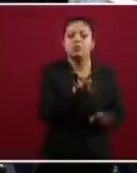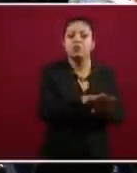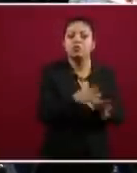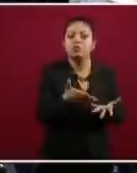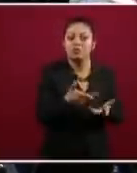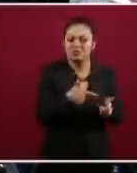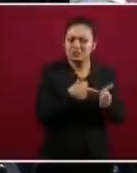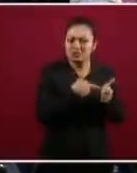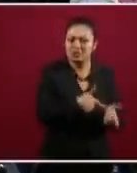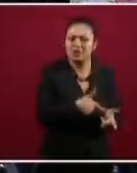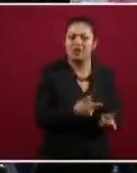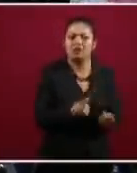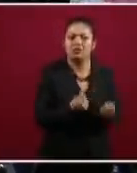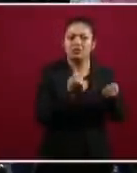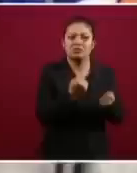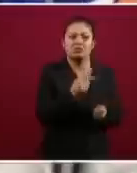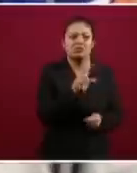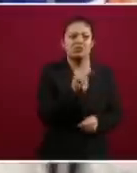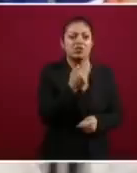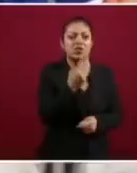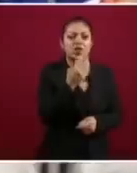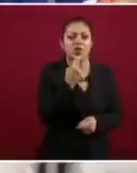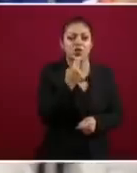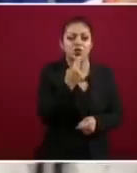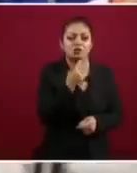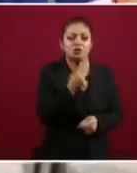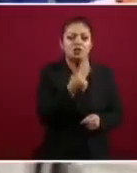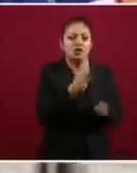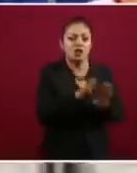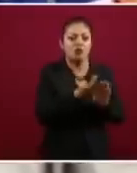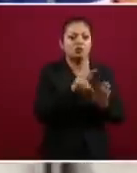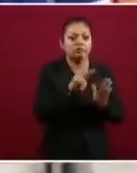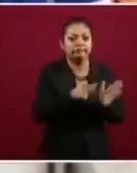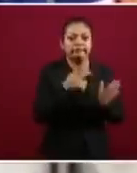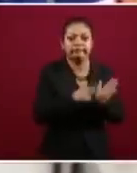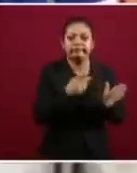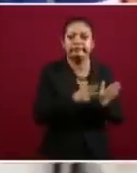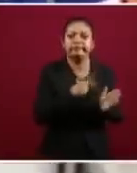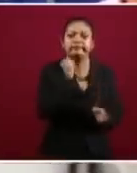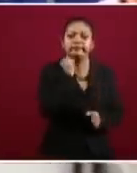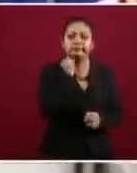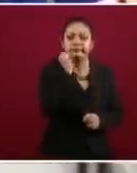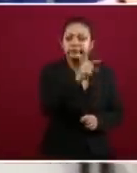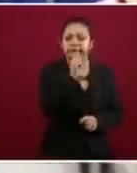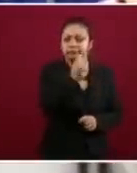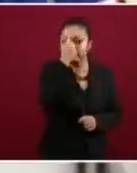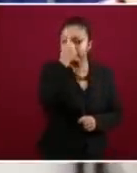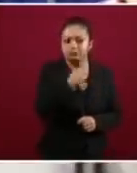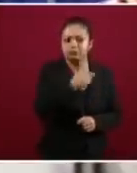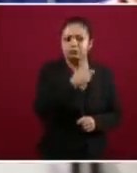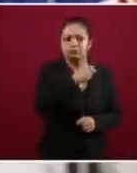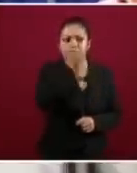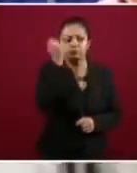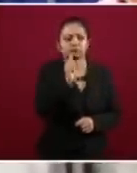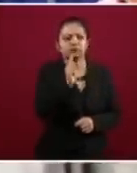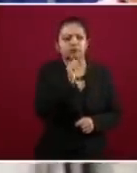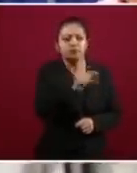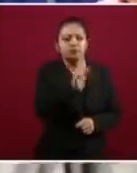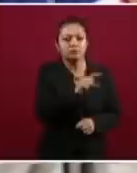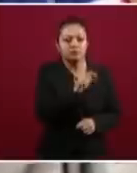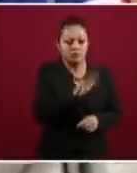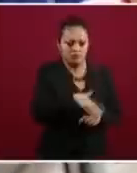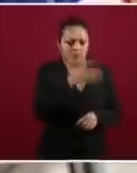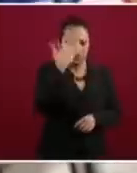que se continúe con el mal uso de la reelección en los sindicatos, el cual hizo tanto daño en el